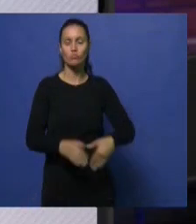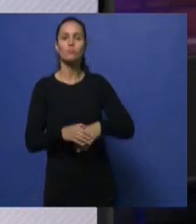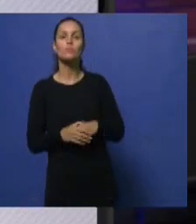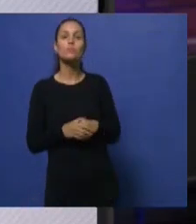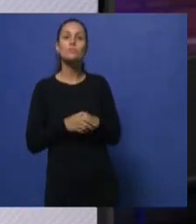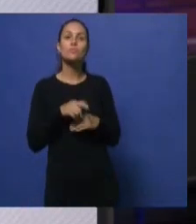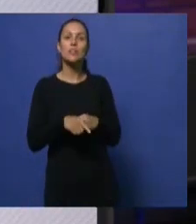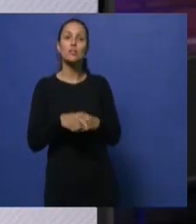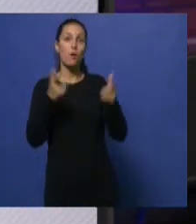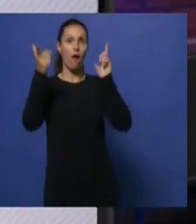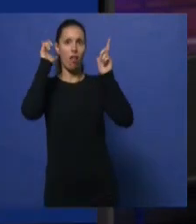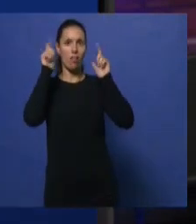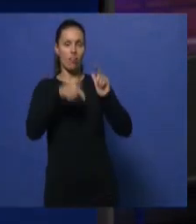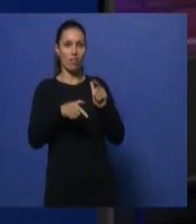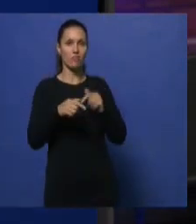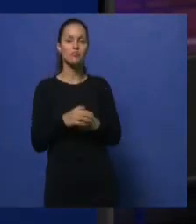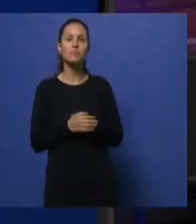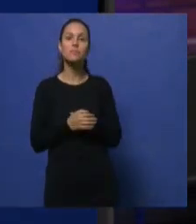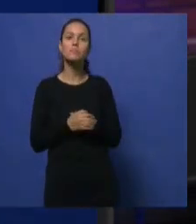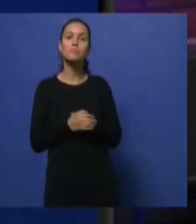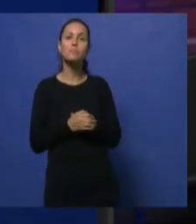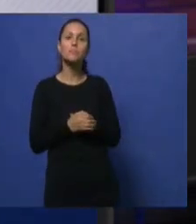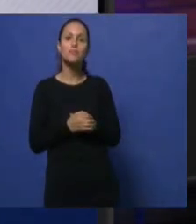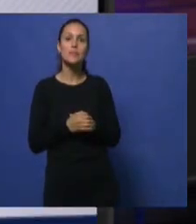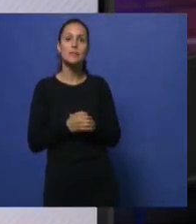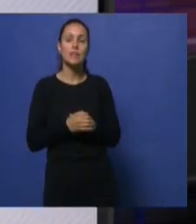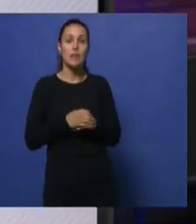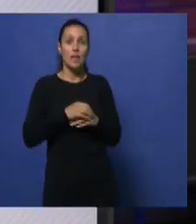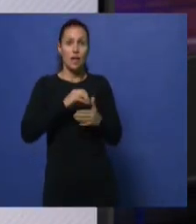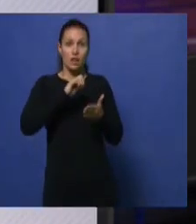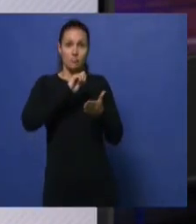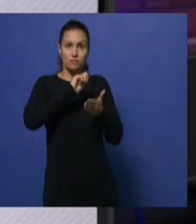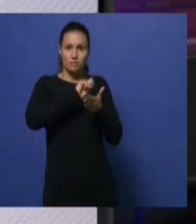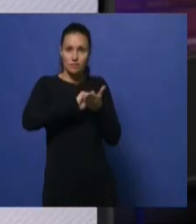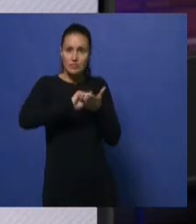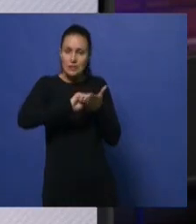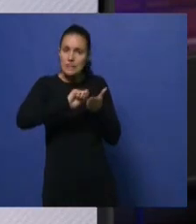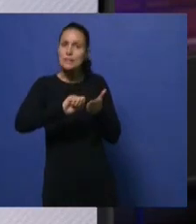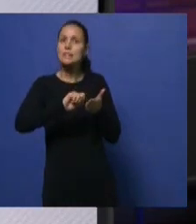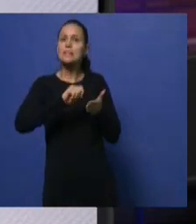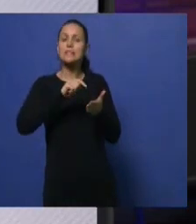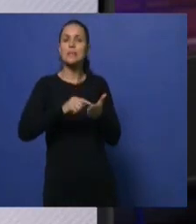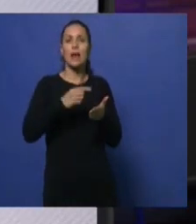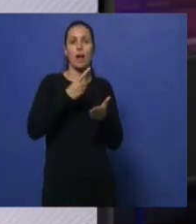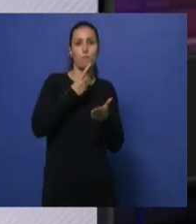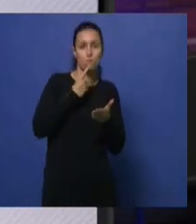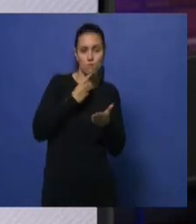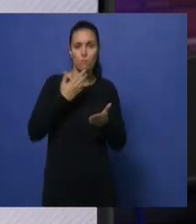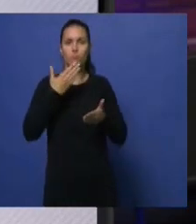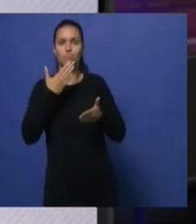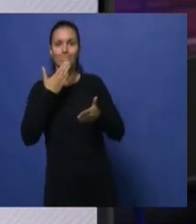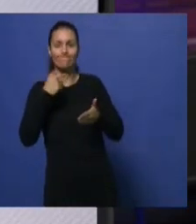realidad marca que la página que escribieron river y boca este fin de semana buena página lamentable